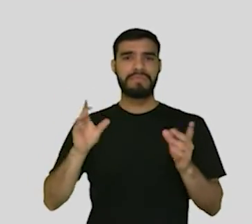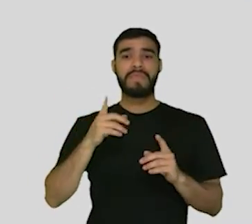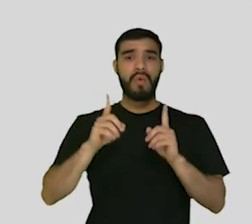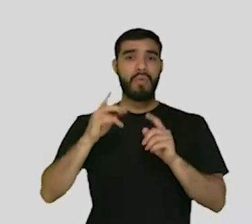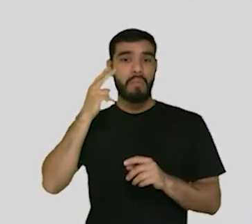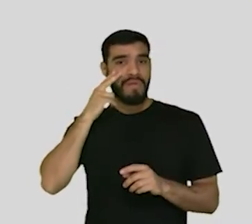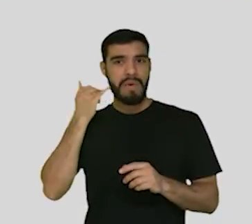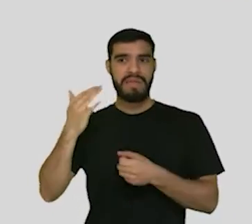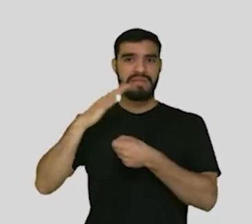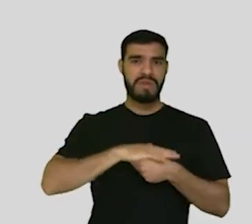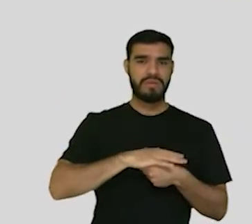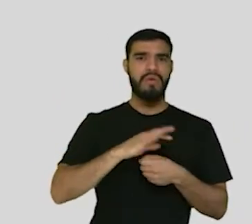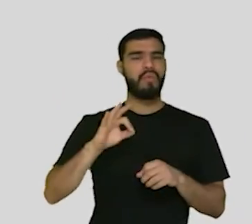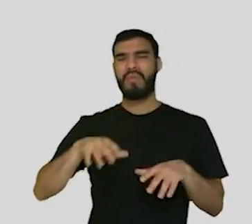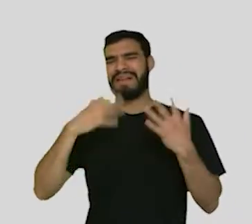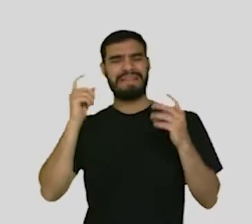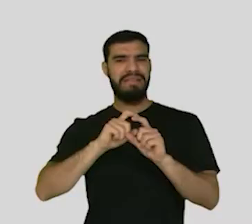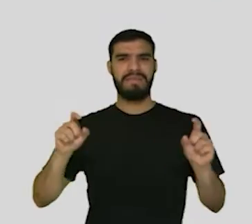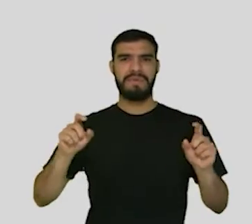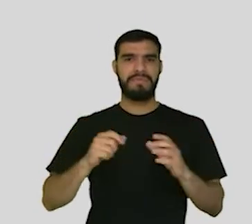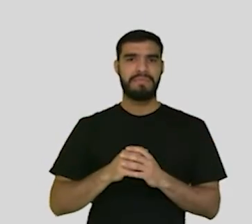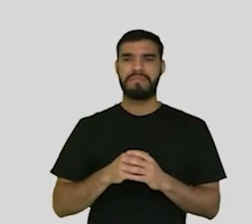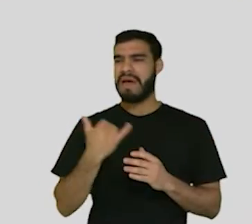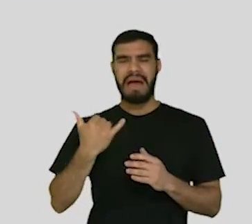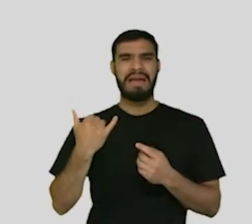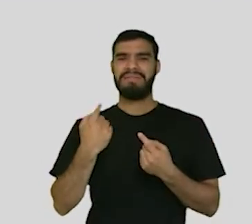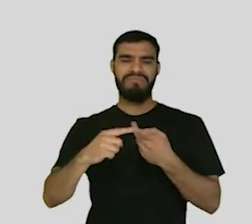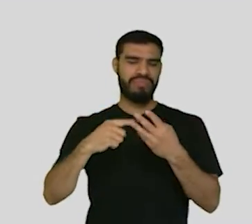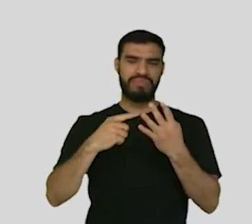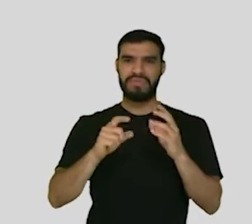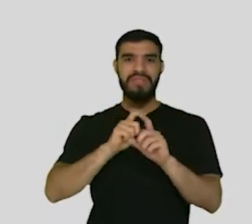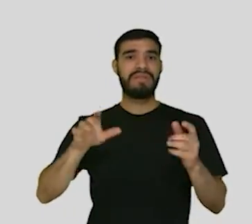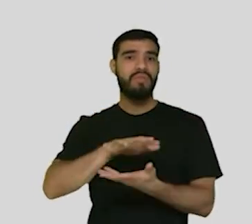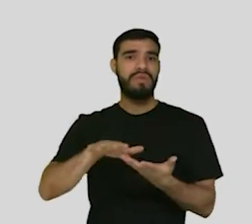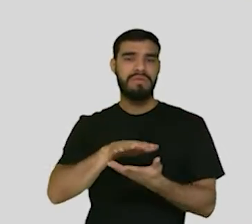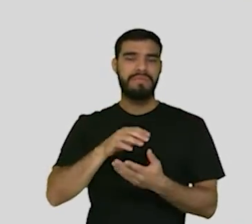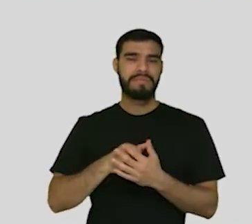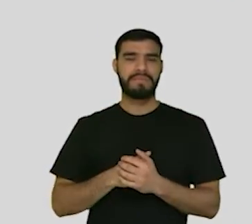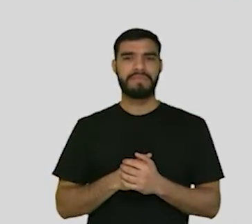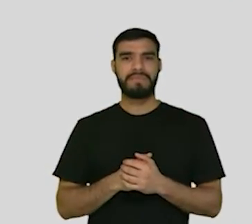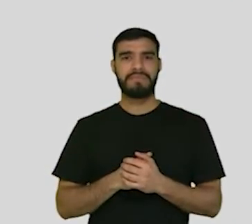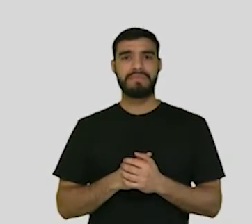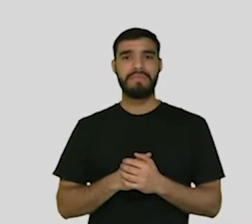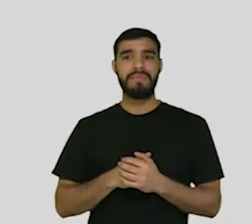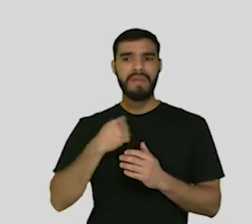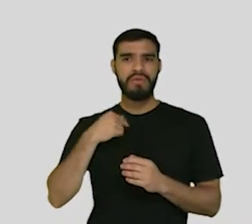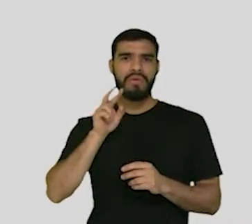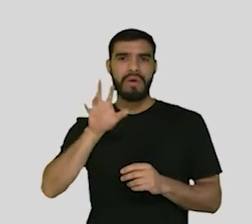eva, hoy mera mojasa, asu, oye yo pu, oye por un derecho, oreje, orero hendú supe, que tomasa lo